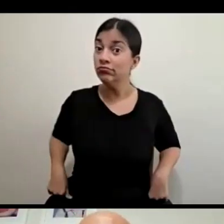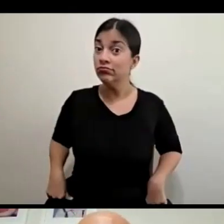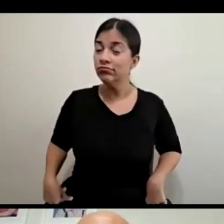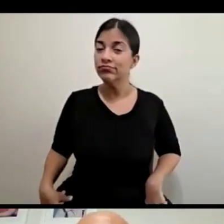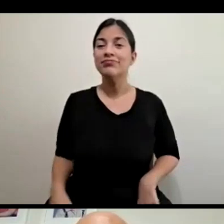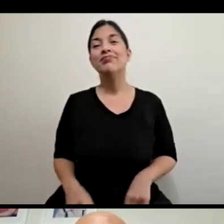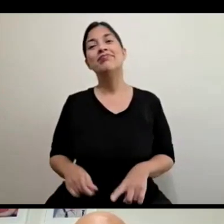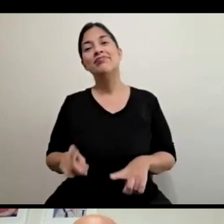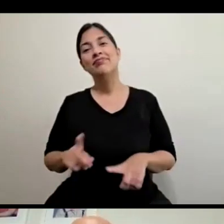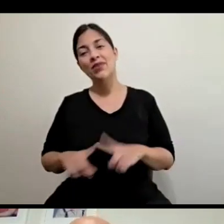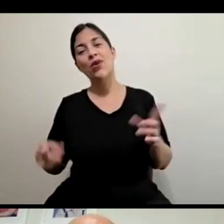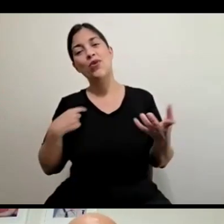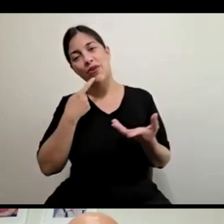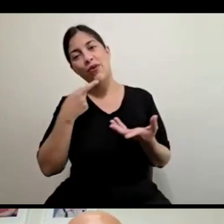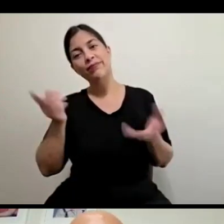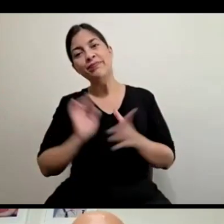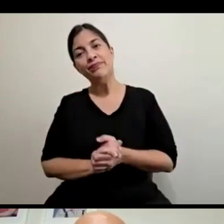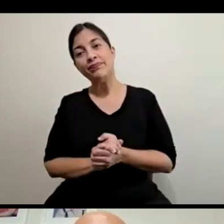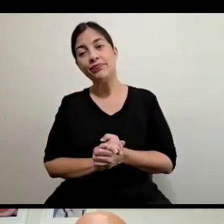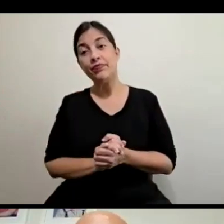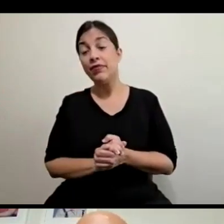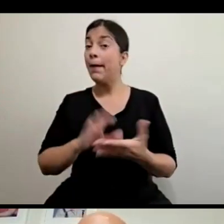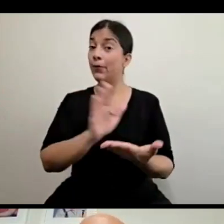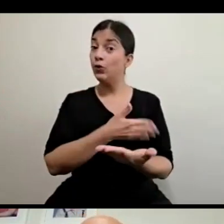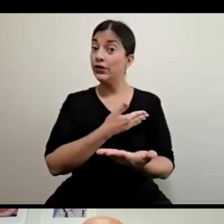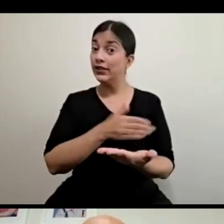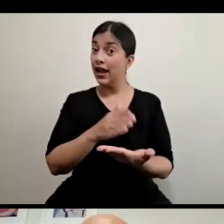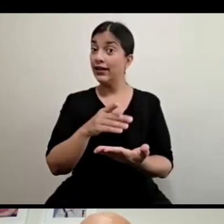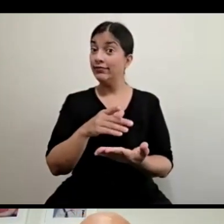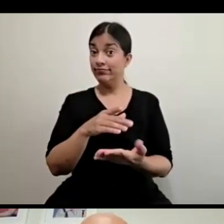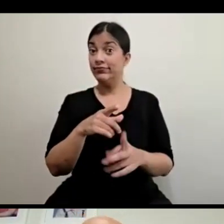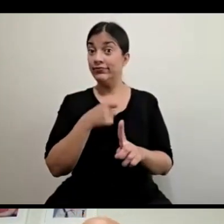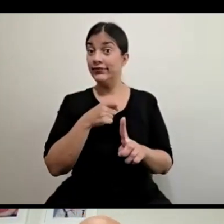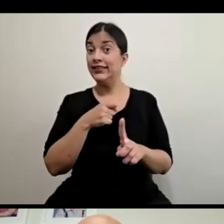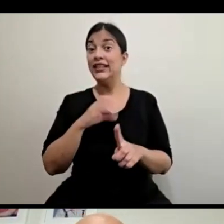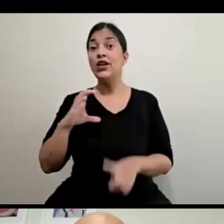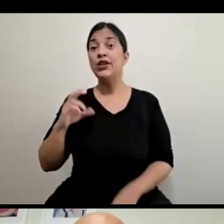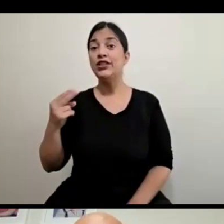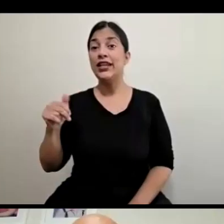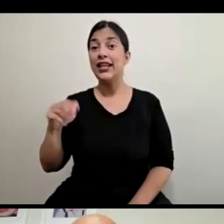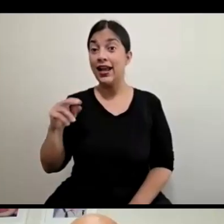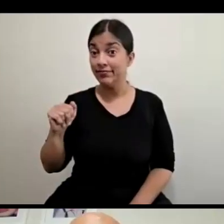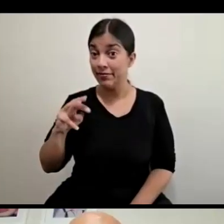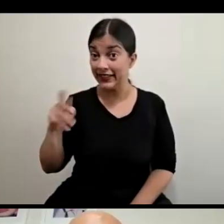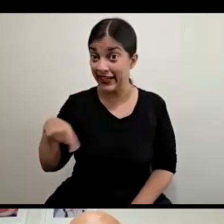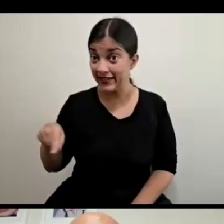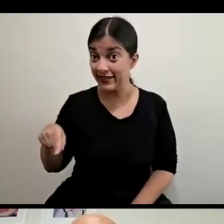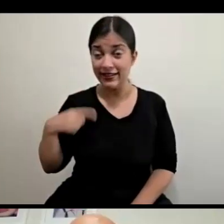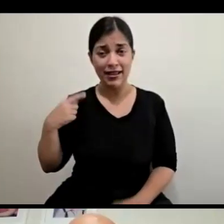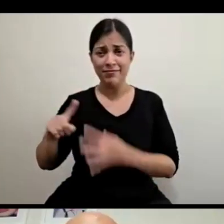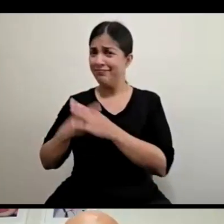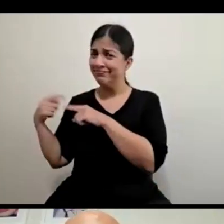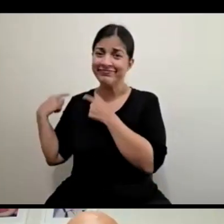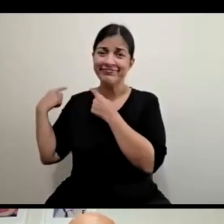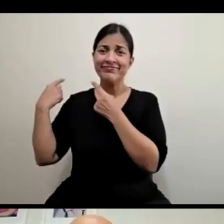que te estoy diciendo, Checo, es que esa música, desde Chena Martínez, desde el comienzo, comenzó esa musiquita bien